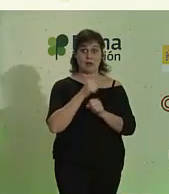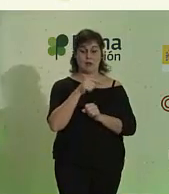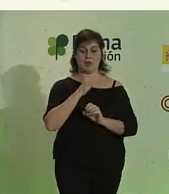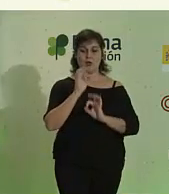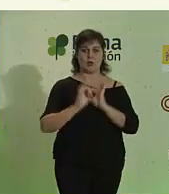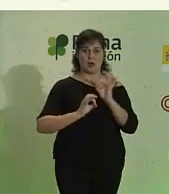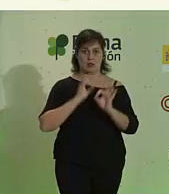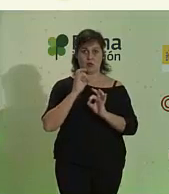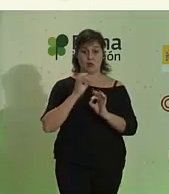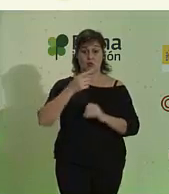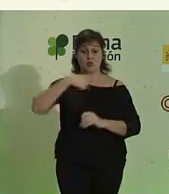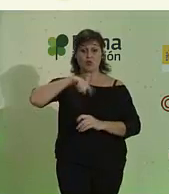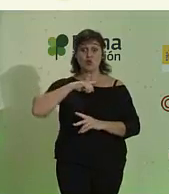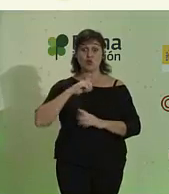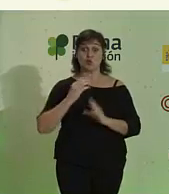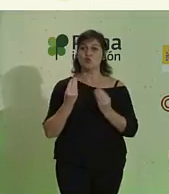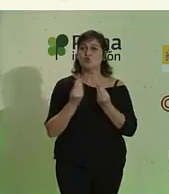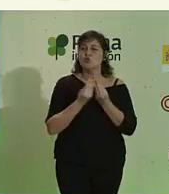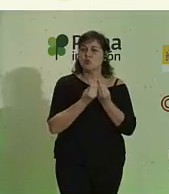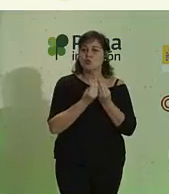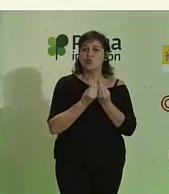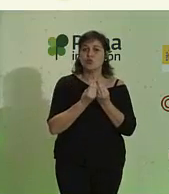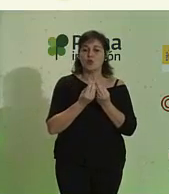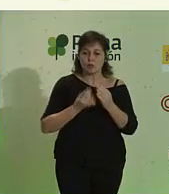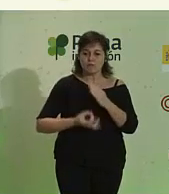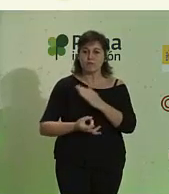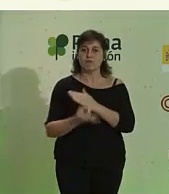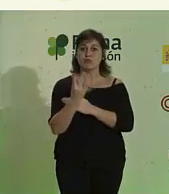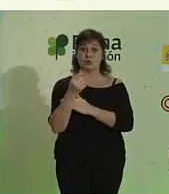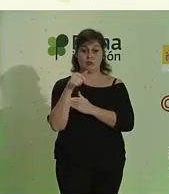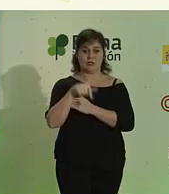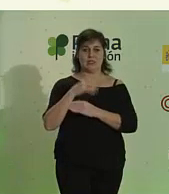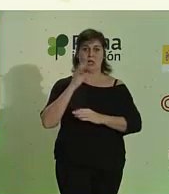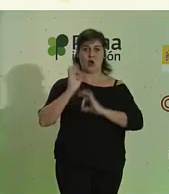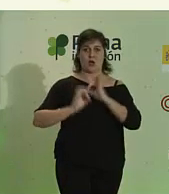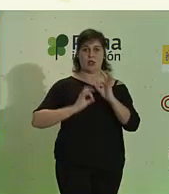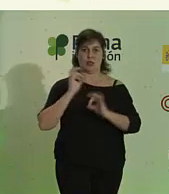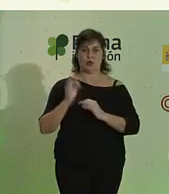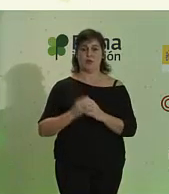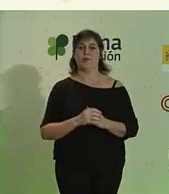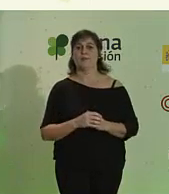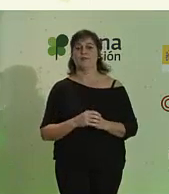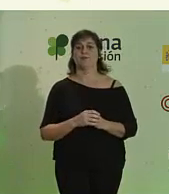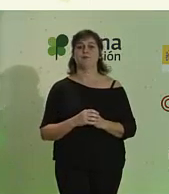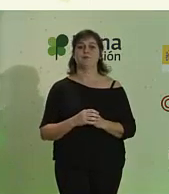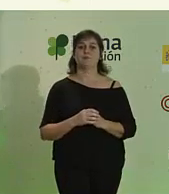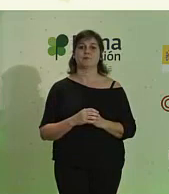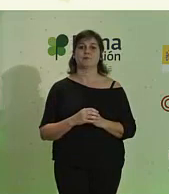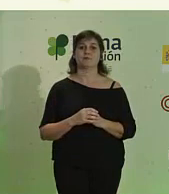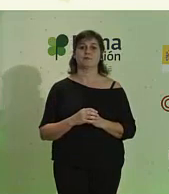Hemos creado todos juntos esta institución, esta organización.